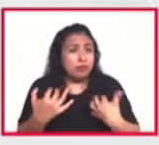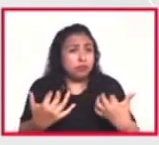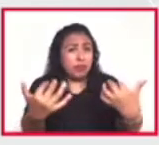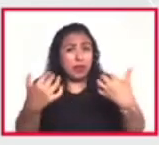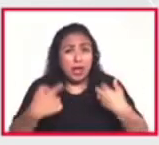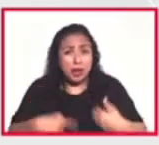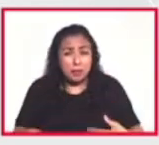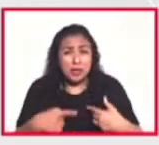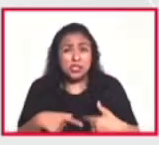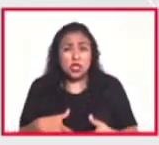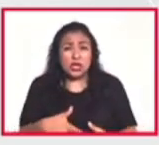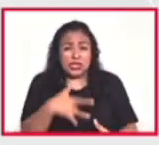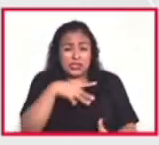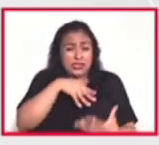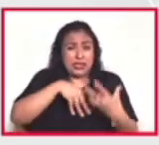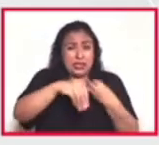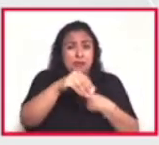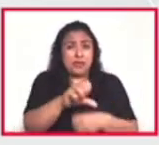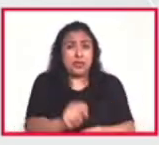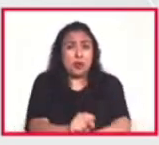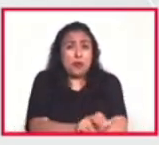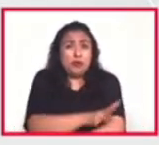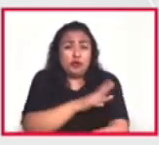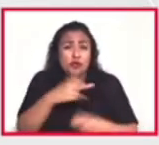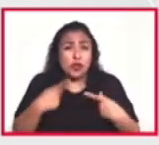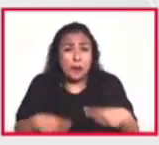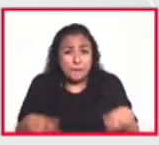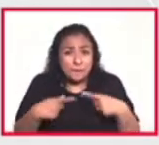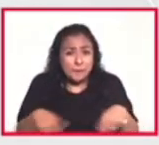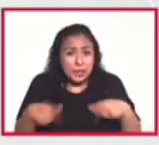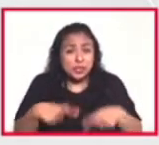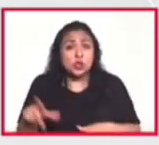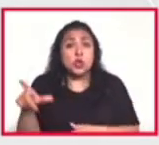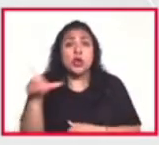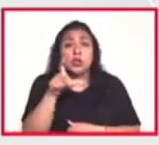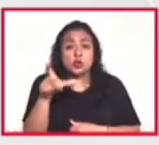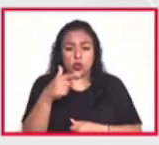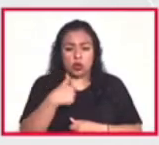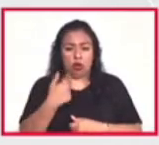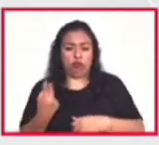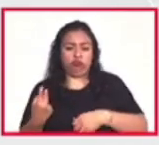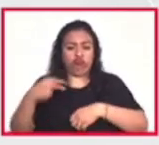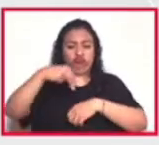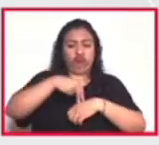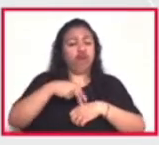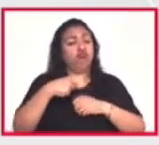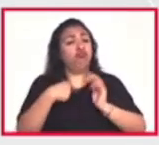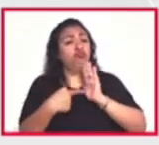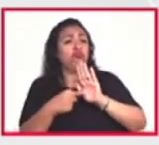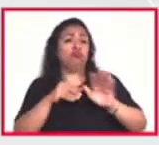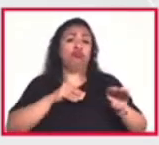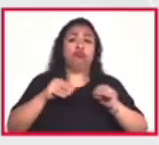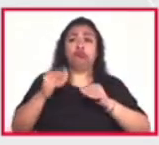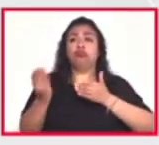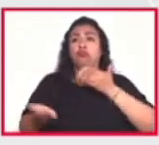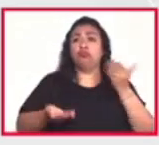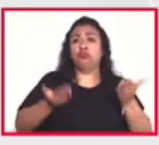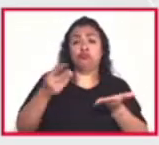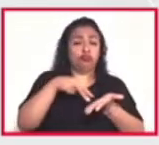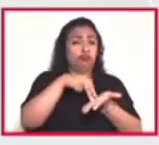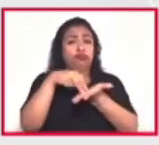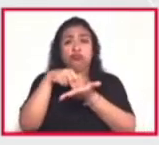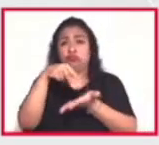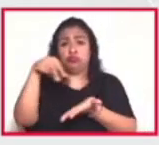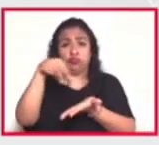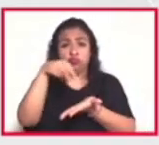el sentir la emoción del público cuando tú estás presentando tu coreografía o estás haciendo tu